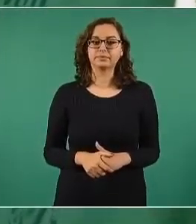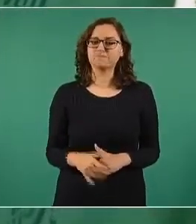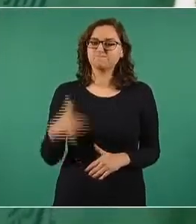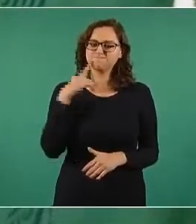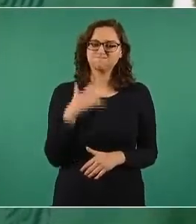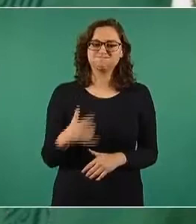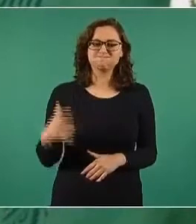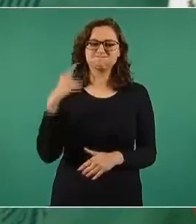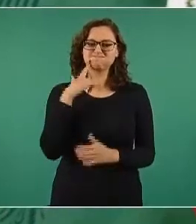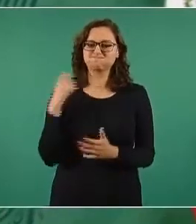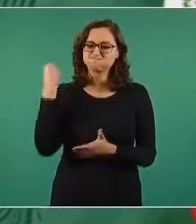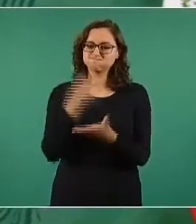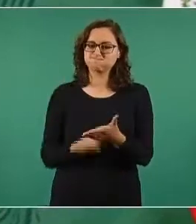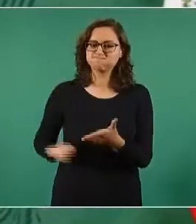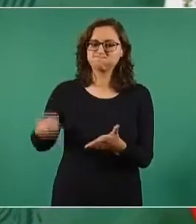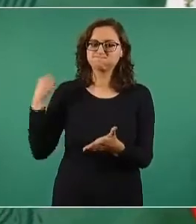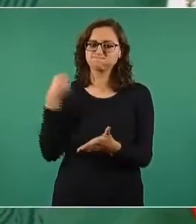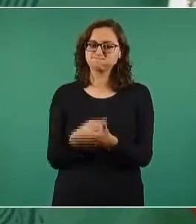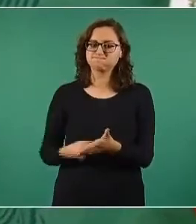Luchador.